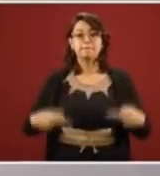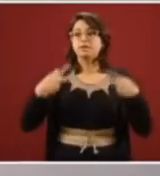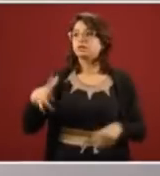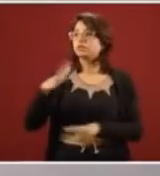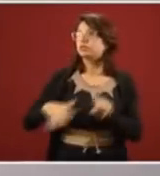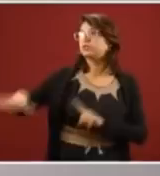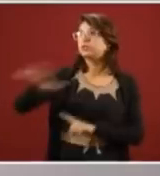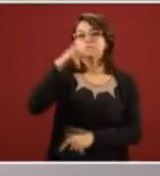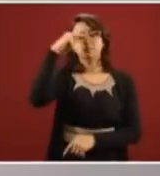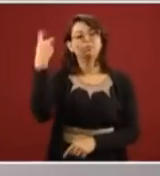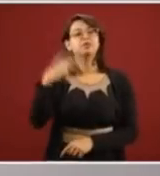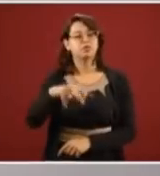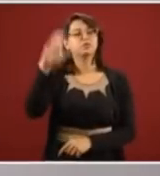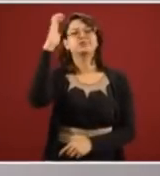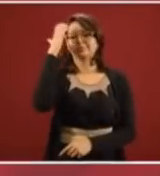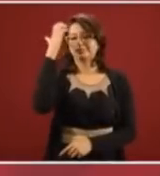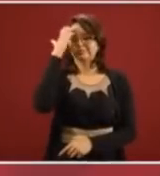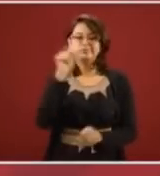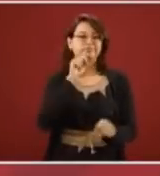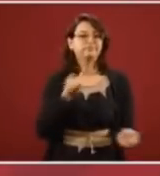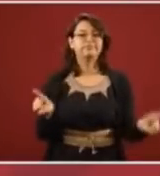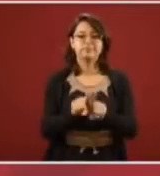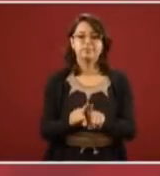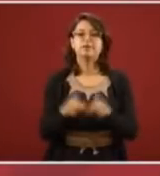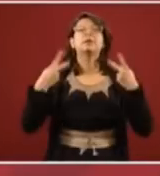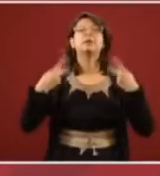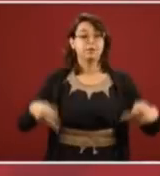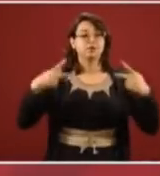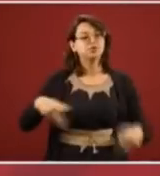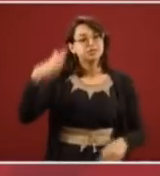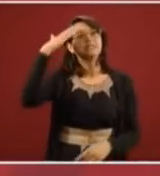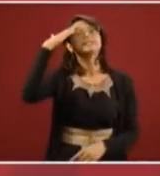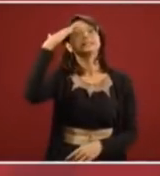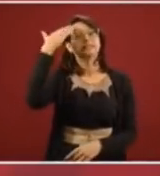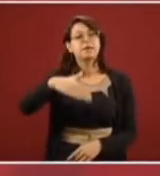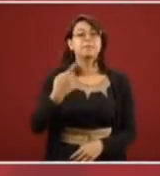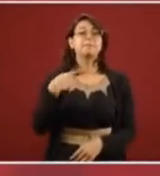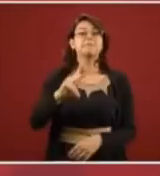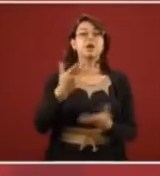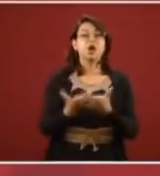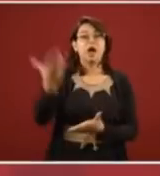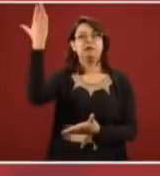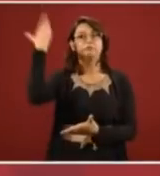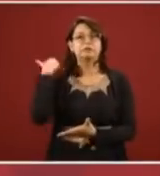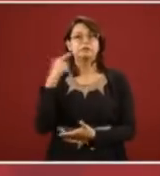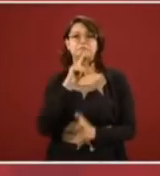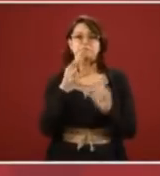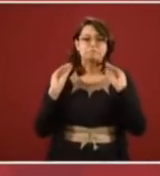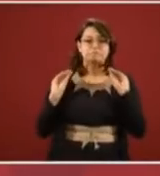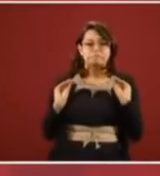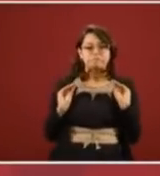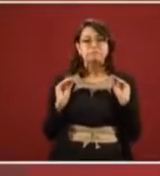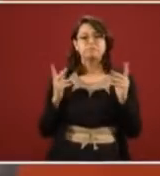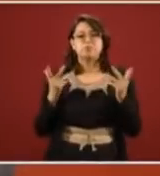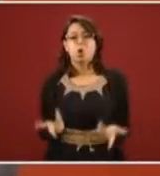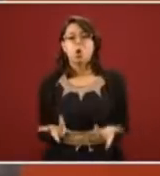saben. Eso es lo importante. Toda la gente sabe. Lo que pasa es que antes no se atrevían o